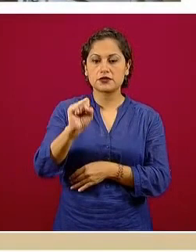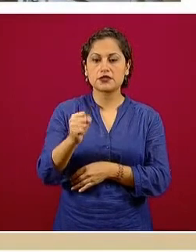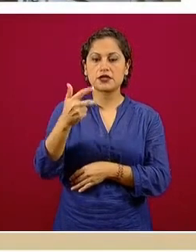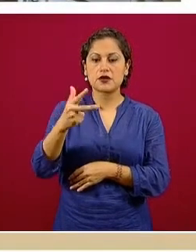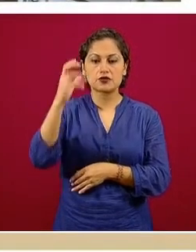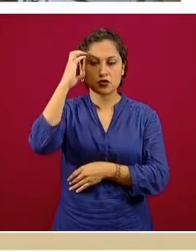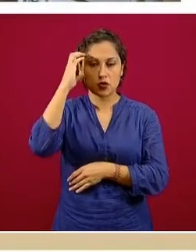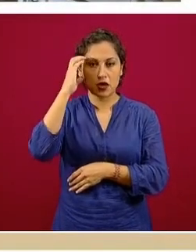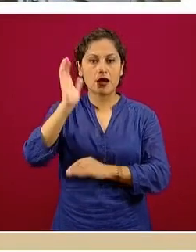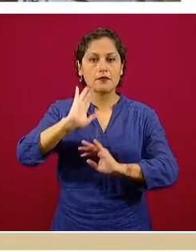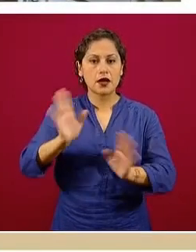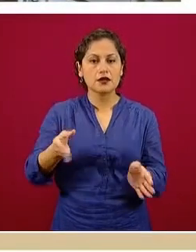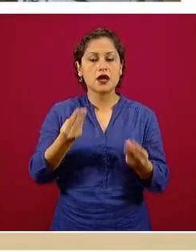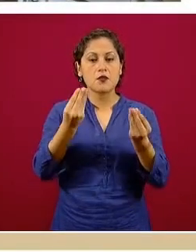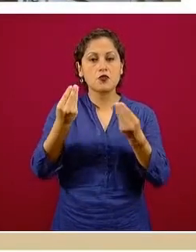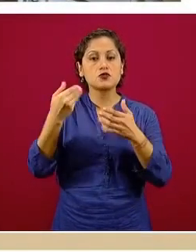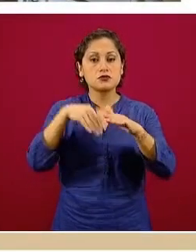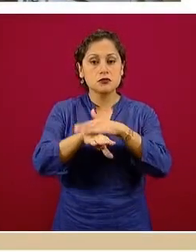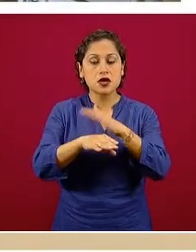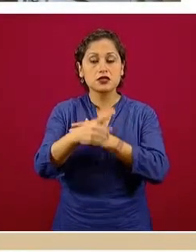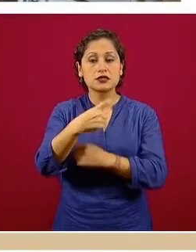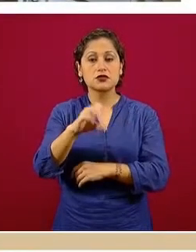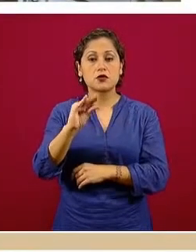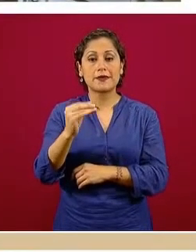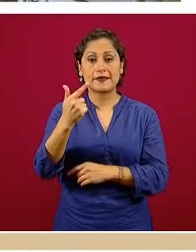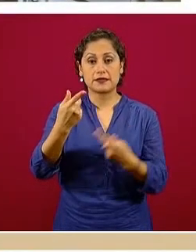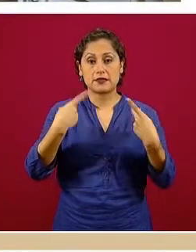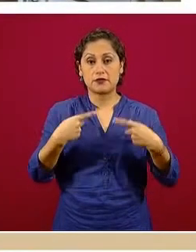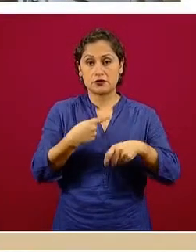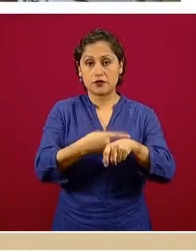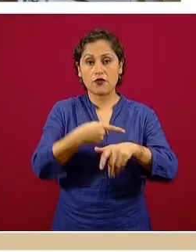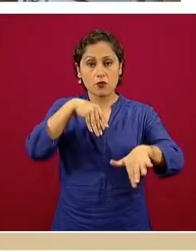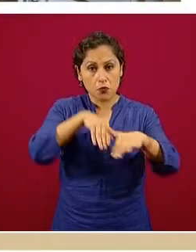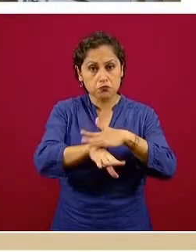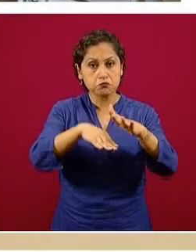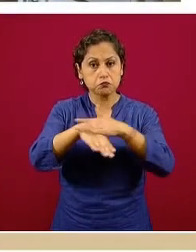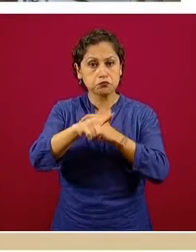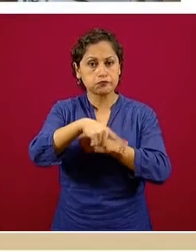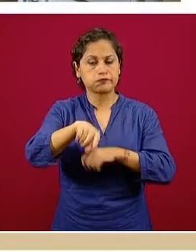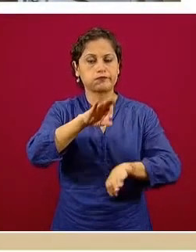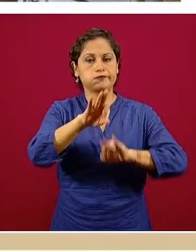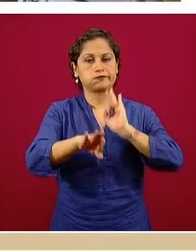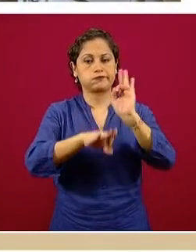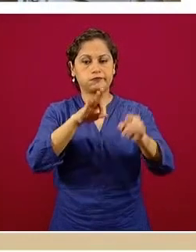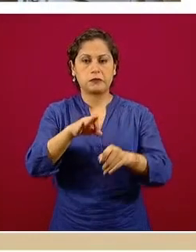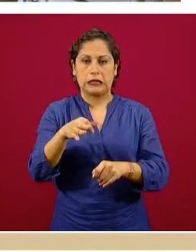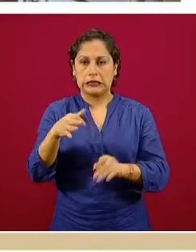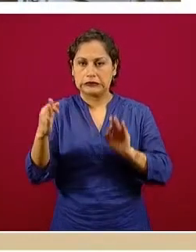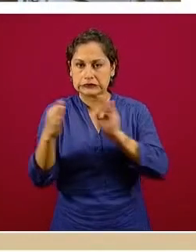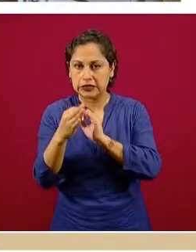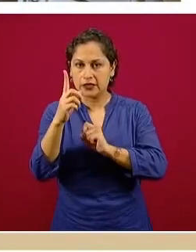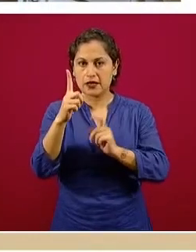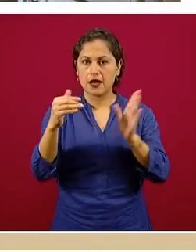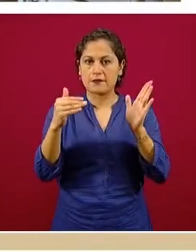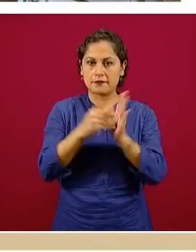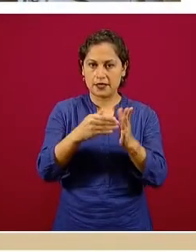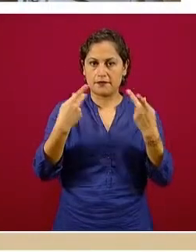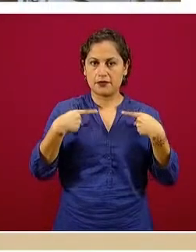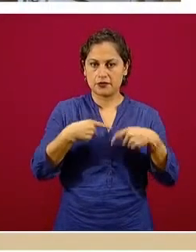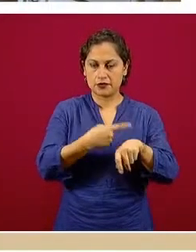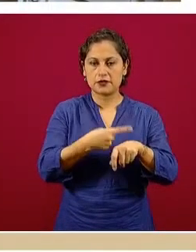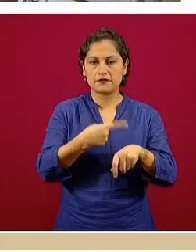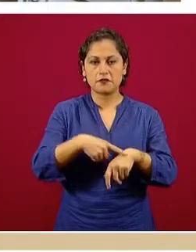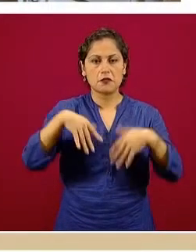957 pacientes atendidos al día de hoy y cerca de 1.000 pacientes y ha sido de una enorme utilidad este